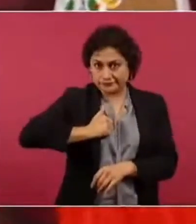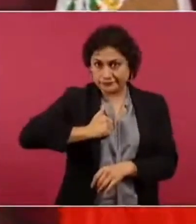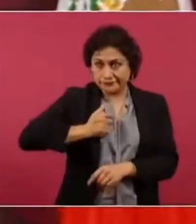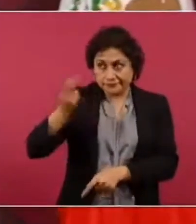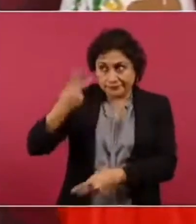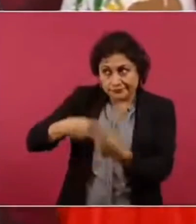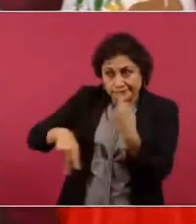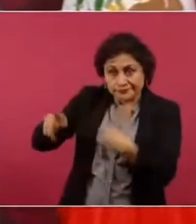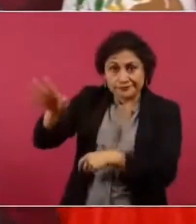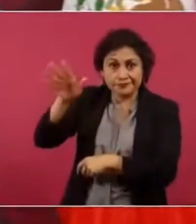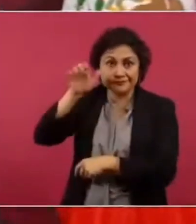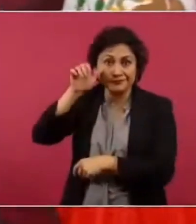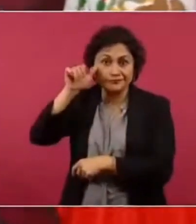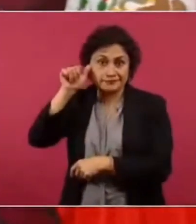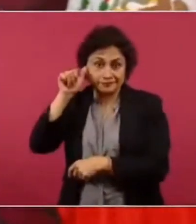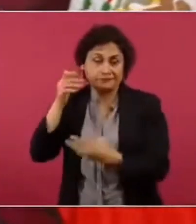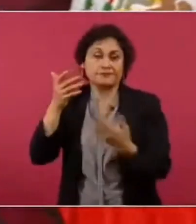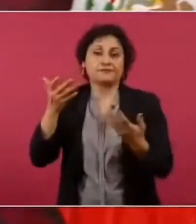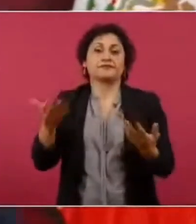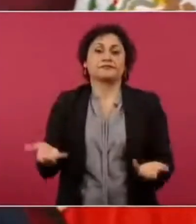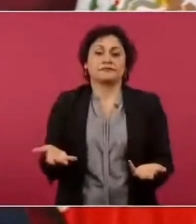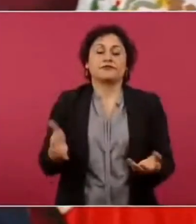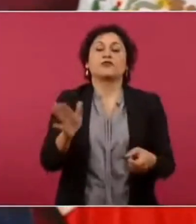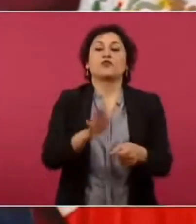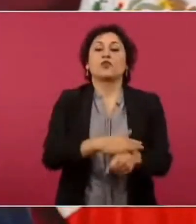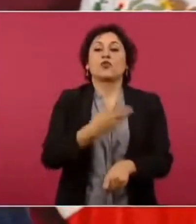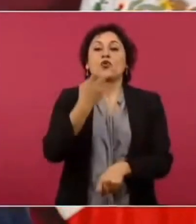Entonces, lo que a nosotros nos corresponde es, a ver,